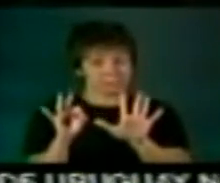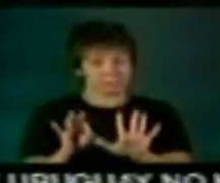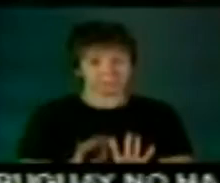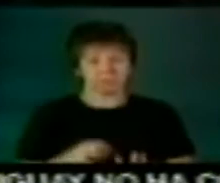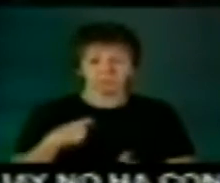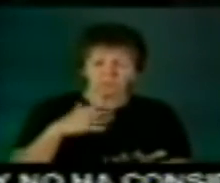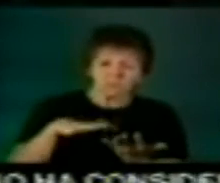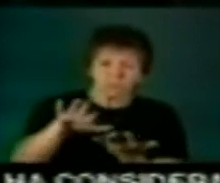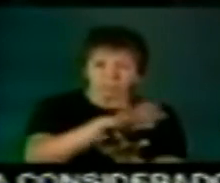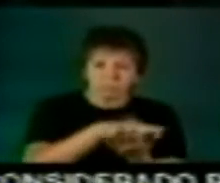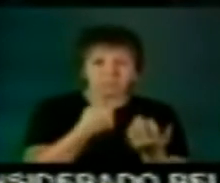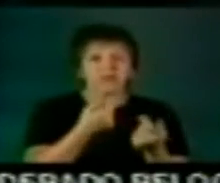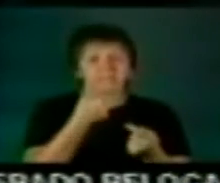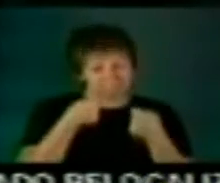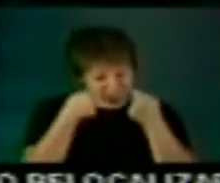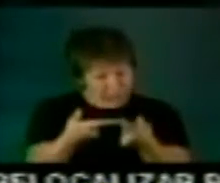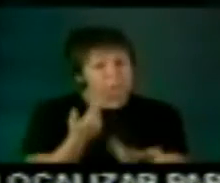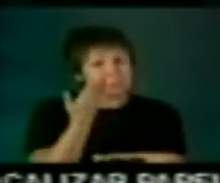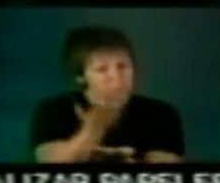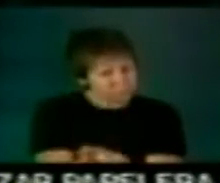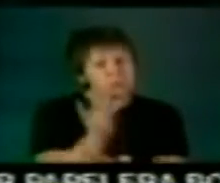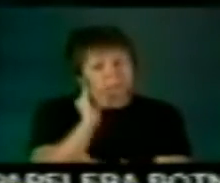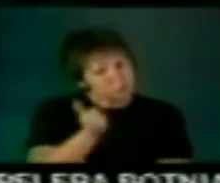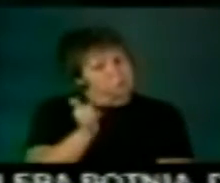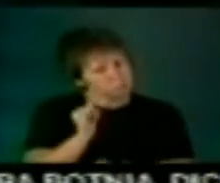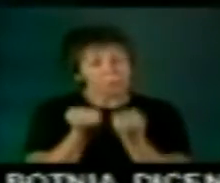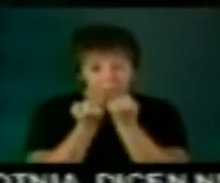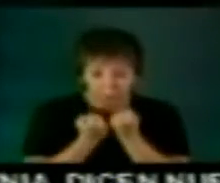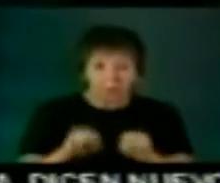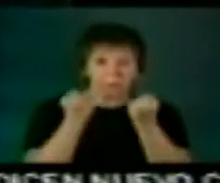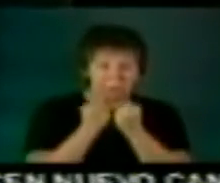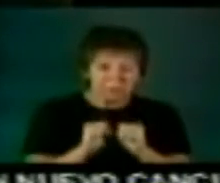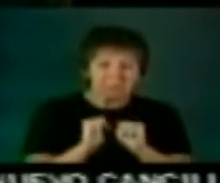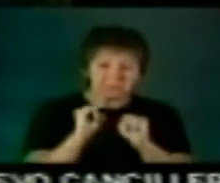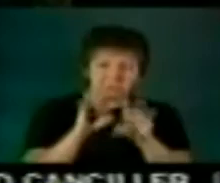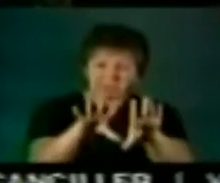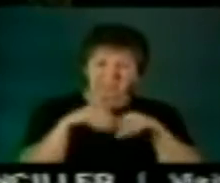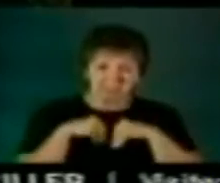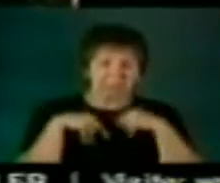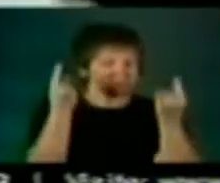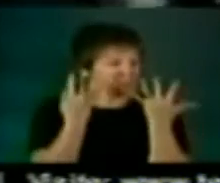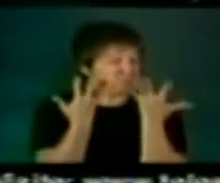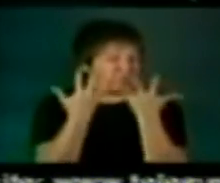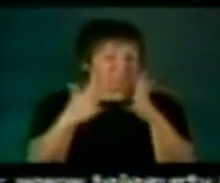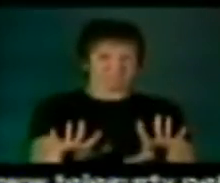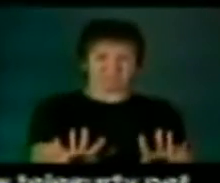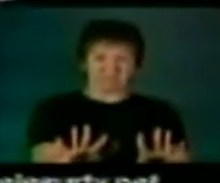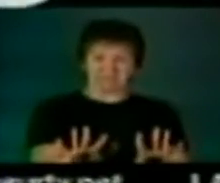la sociedad recibió propuestas, las consideró y las rechazó explícitamente.